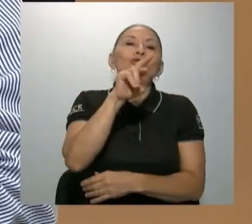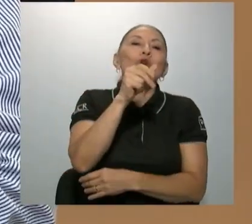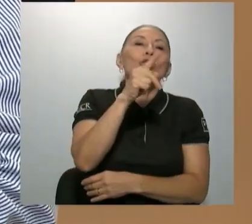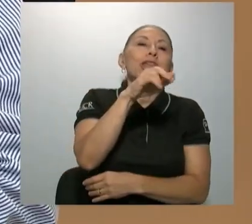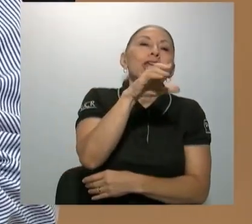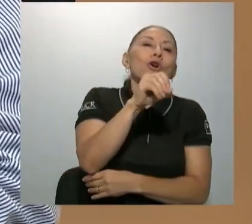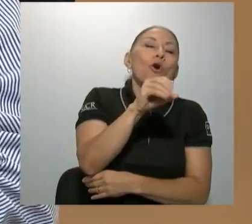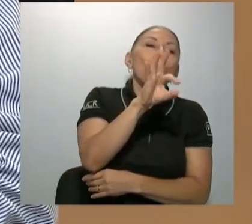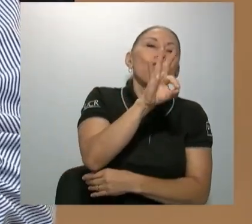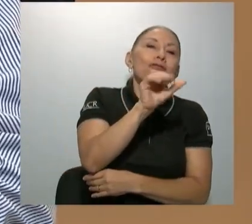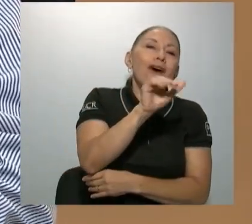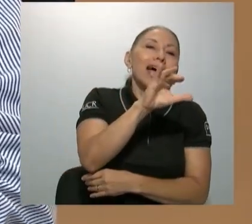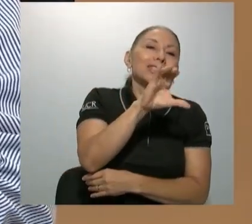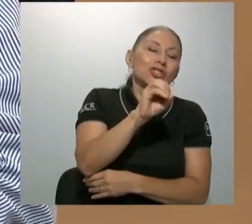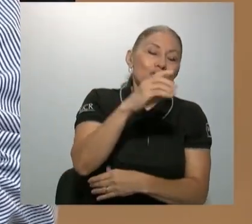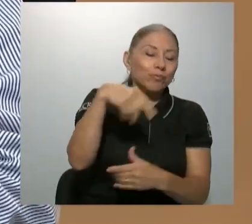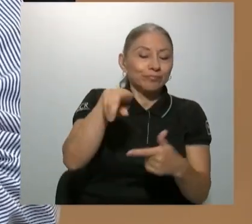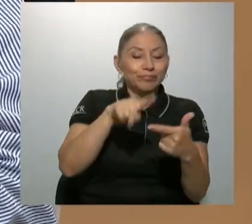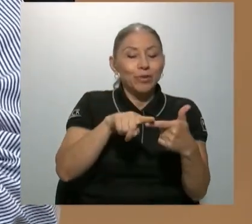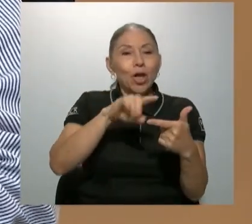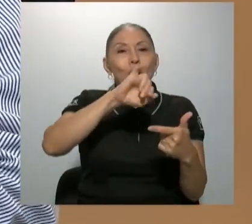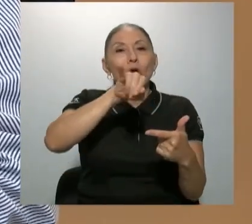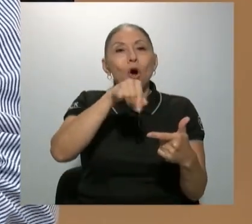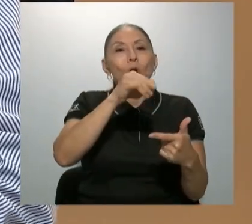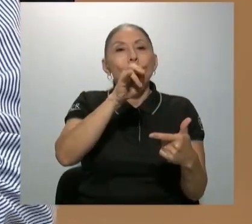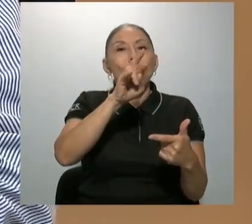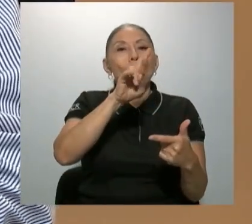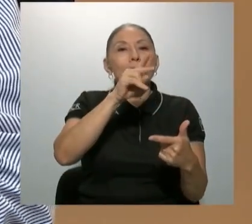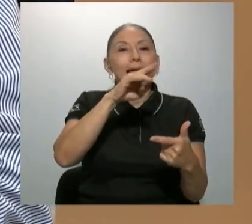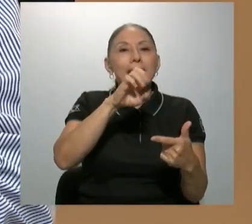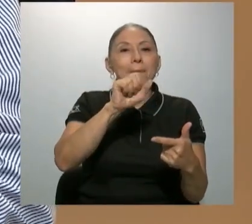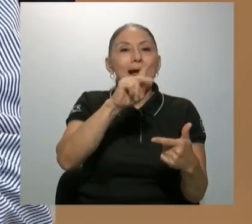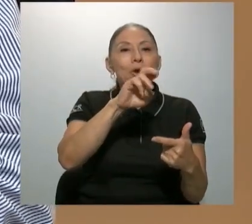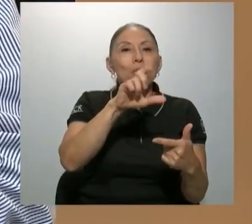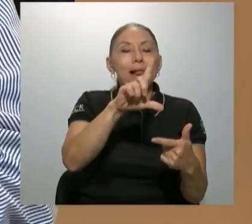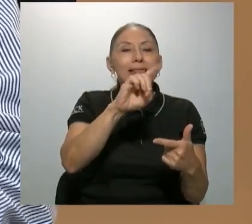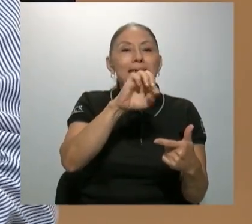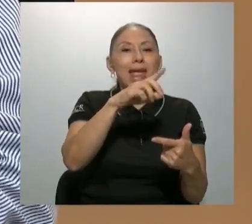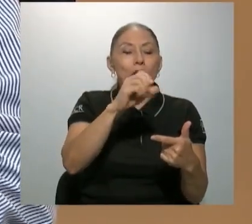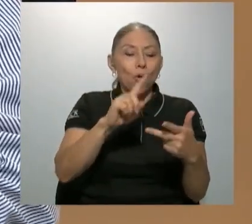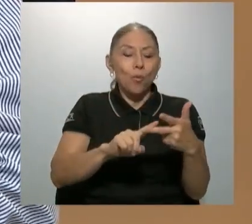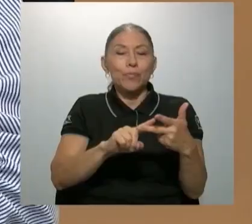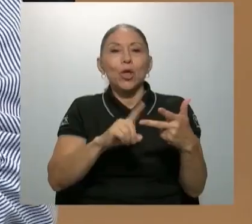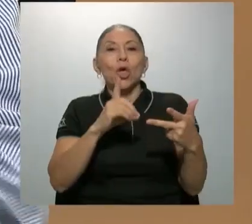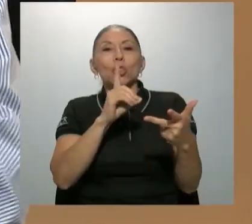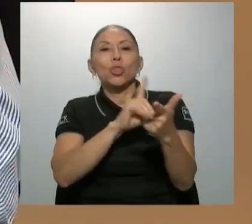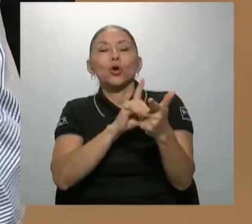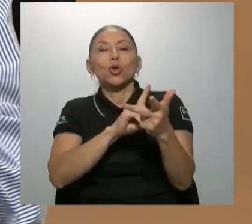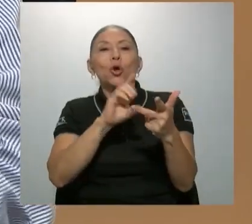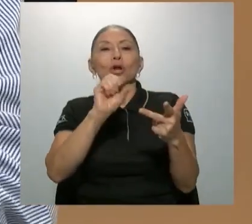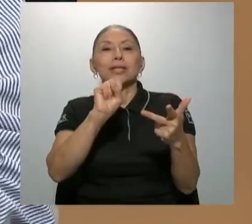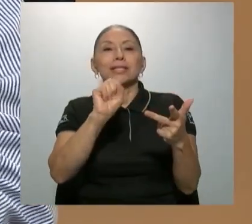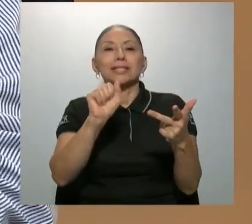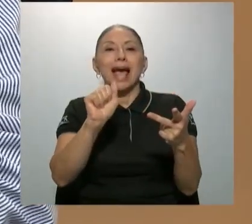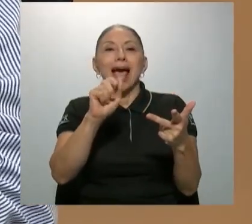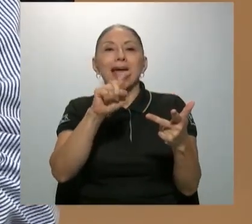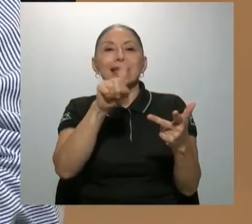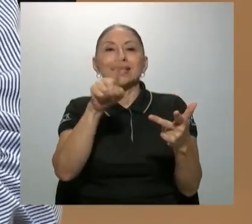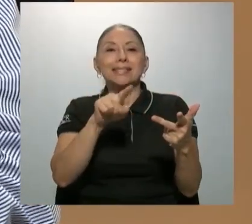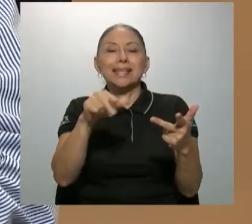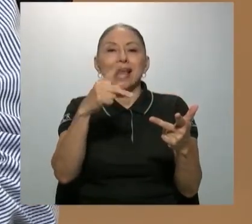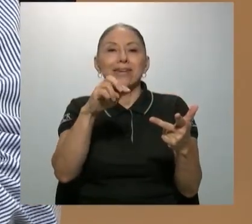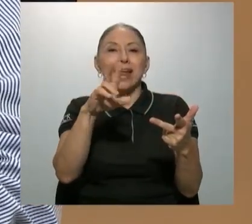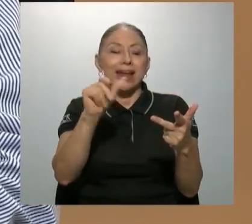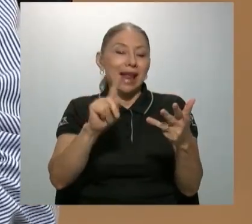piensa en Jorge Manuel Dengo, uno piensa en el doctor Sáenz Herrera, y en otro campo uno piensa en